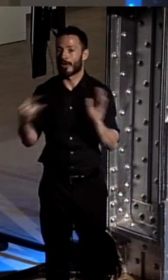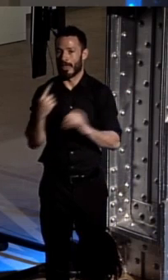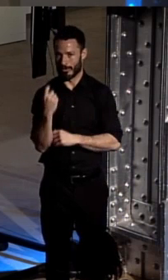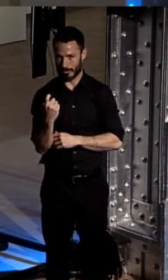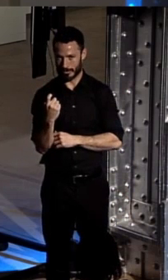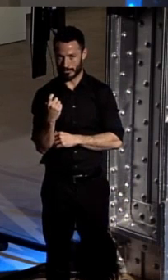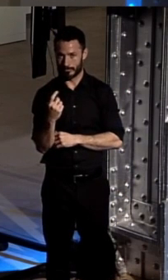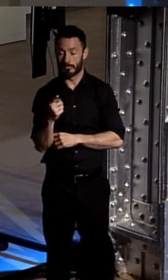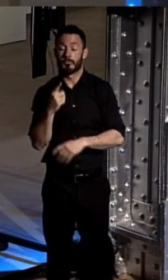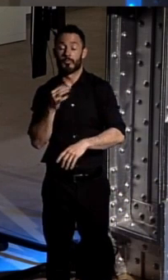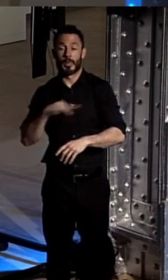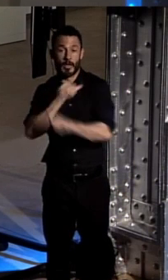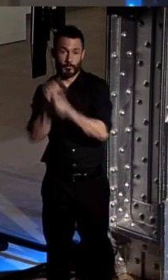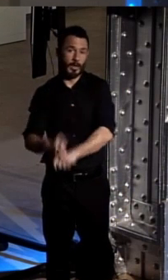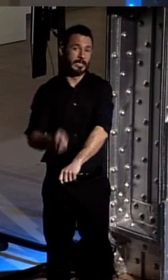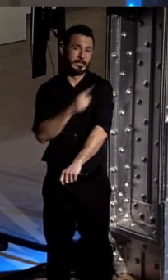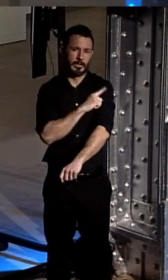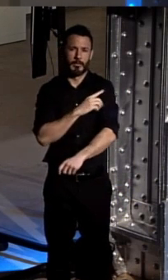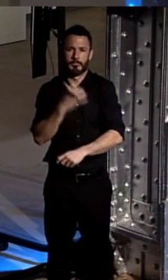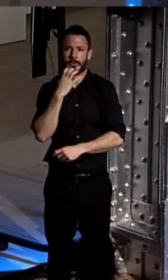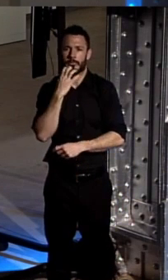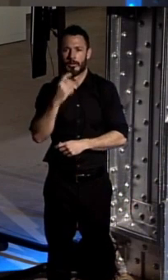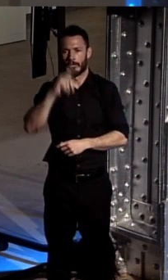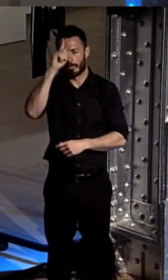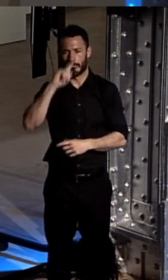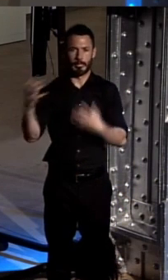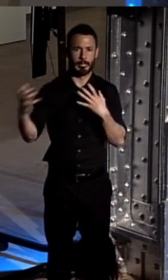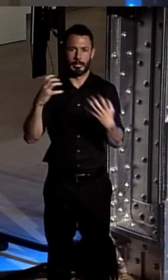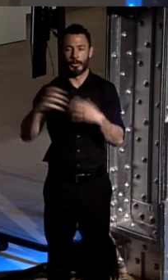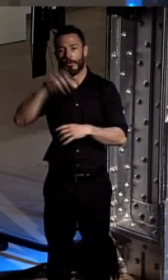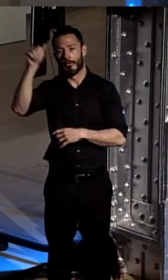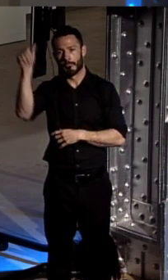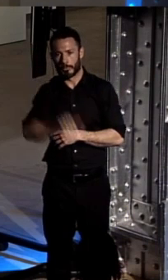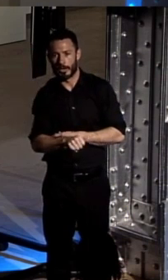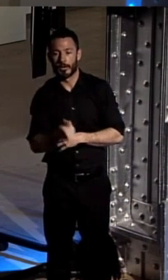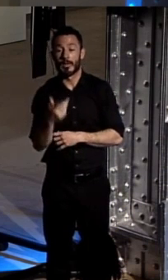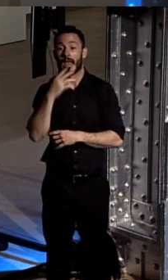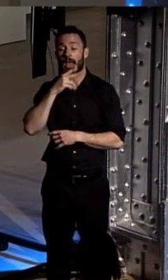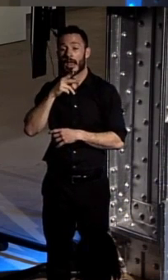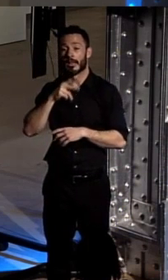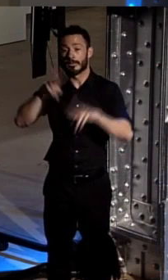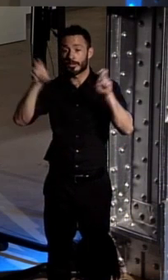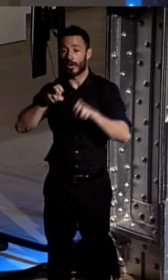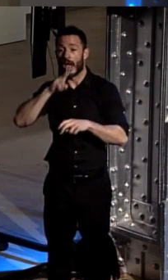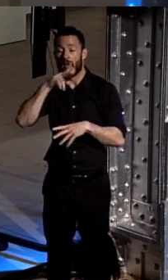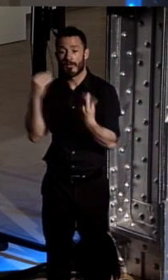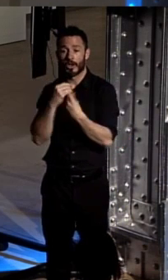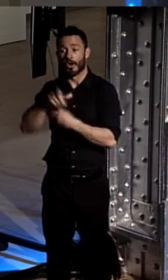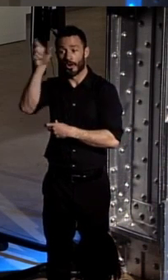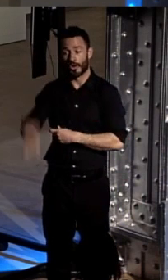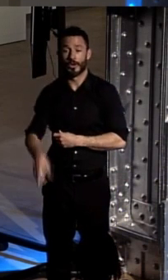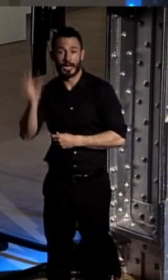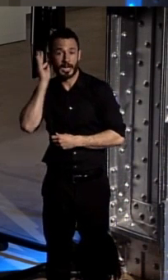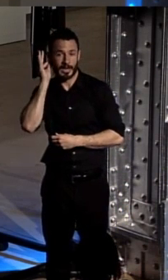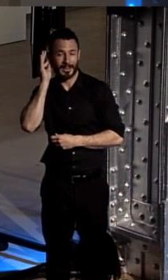una exageración de lo que sucede todo el tiempo. Lo que tienen acá son caricaturas en el cine, entre ellos la película de Almodóvar, habla con ella, de algo que ha tomado últimamente